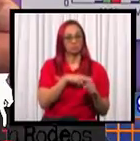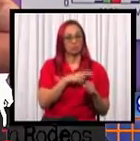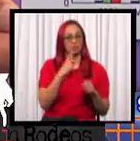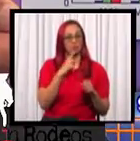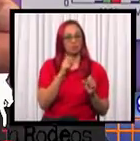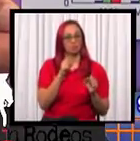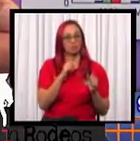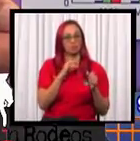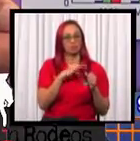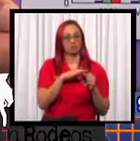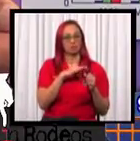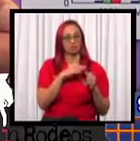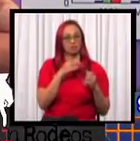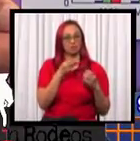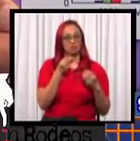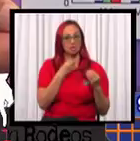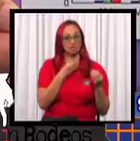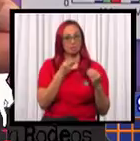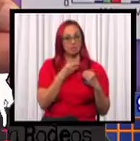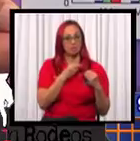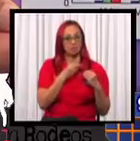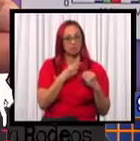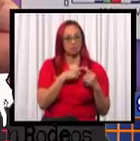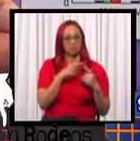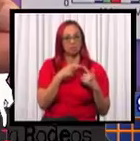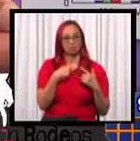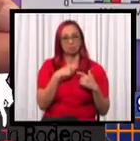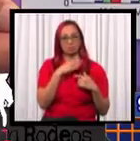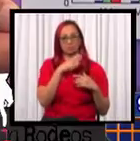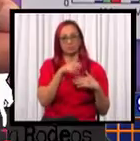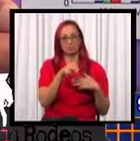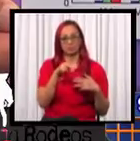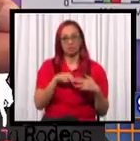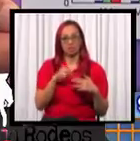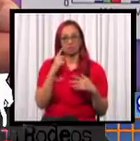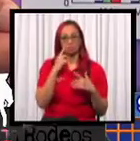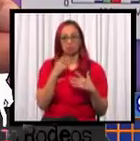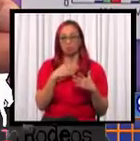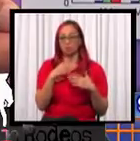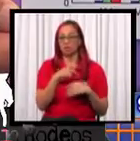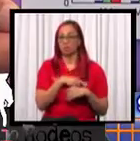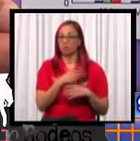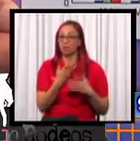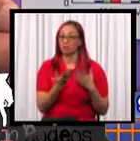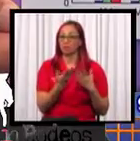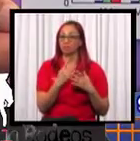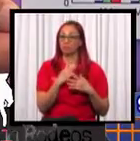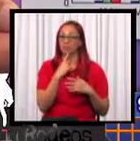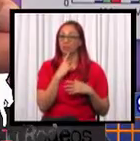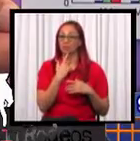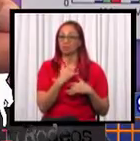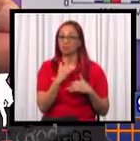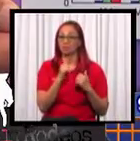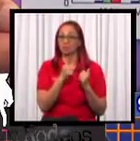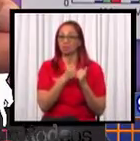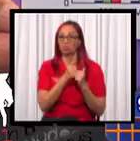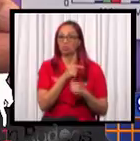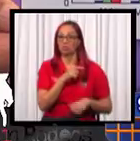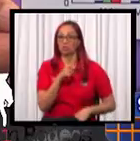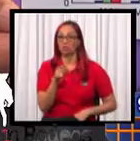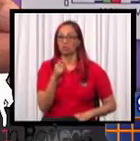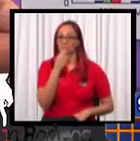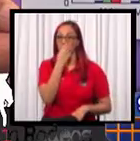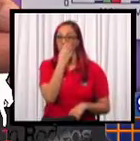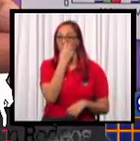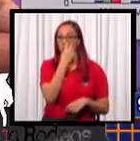el alimento en nuestras fronteras. Porque en cualquier momento, definitivamente con esto del